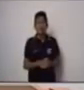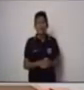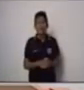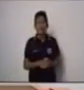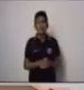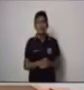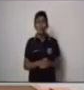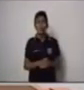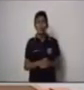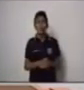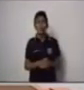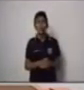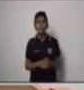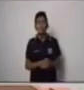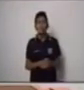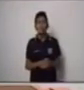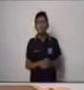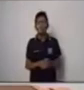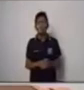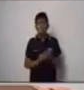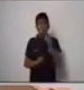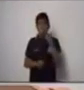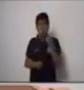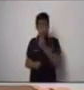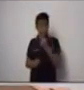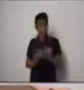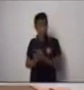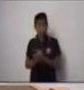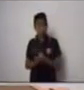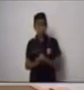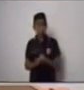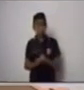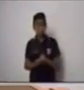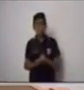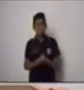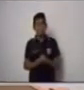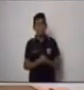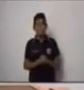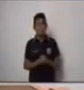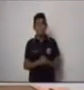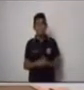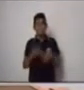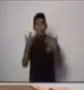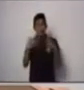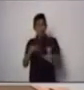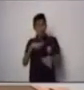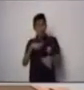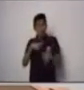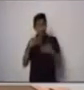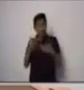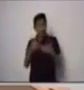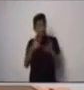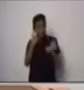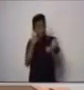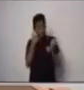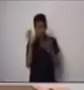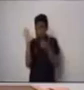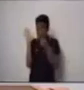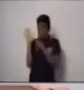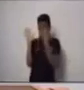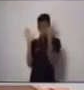acá observe muy bien tenemos acá ya nuestro armario está tomando forma